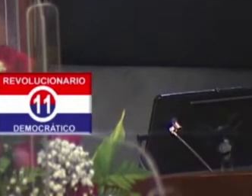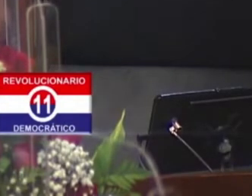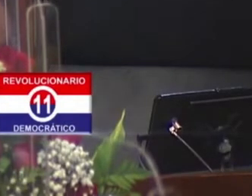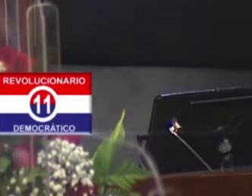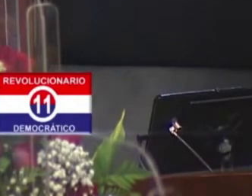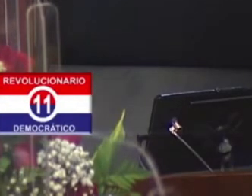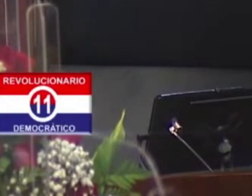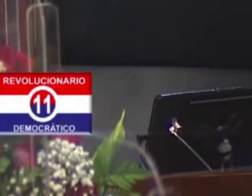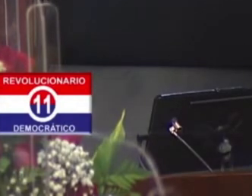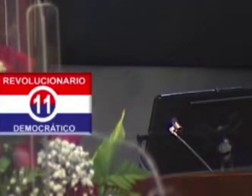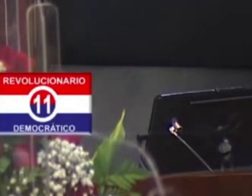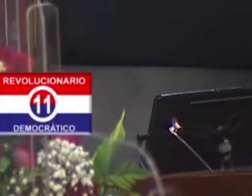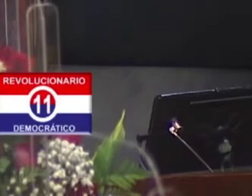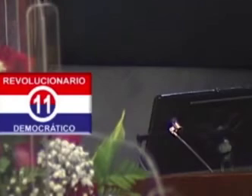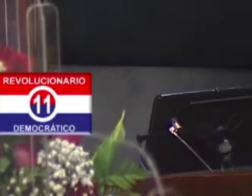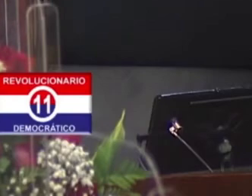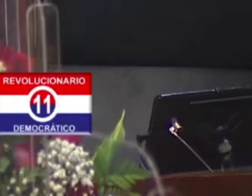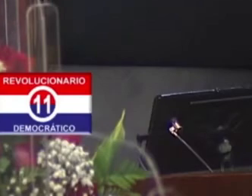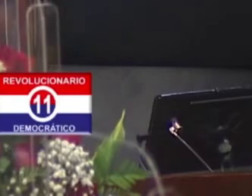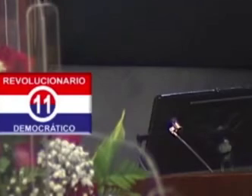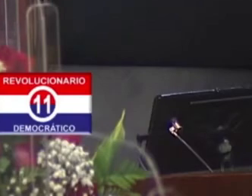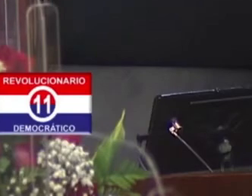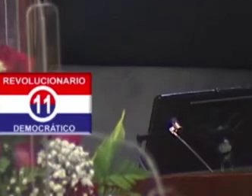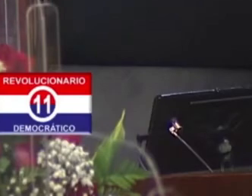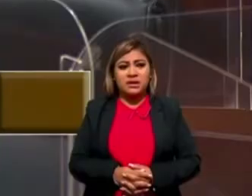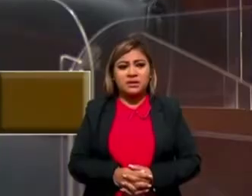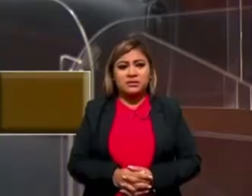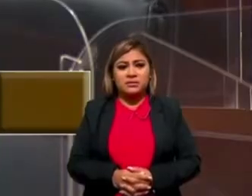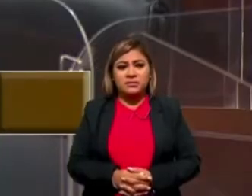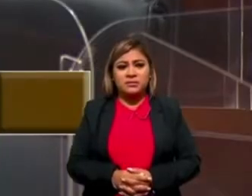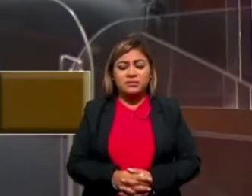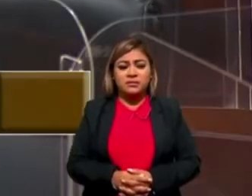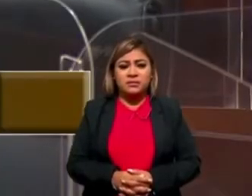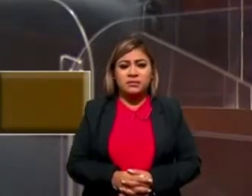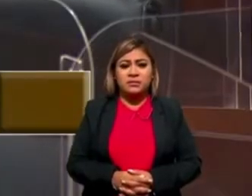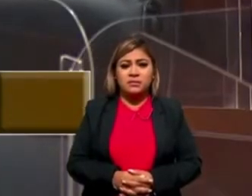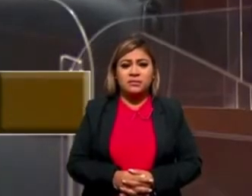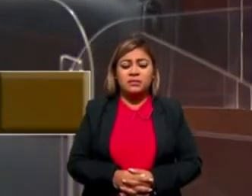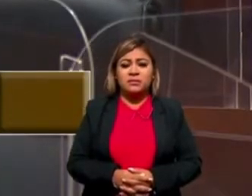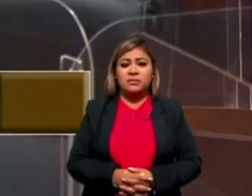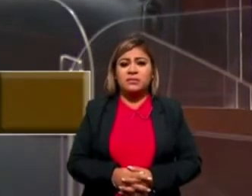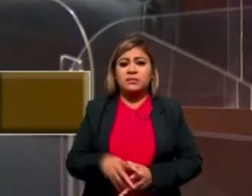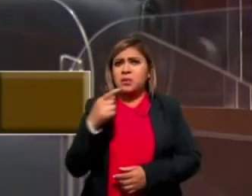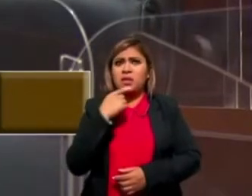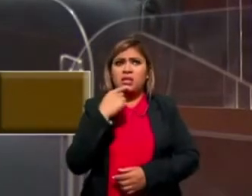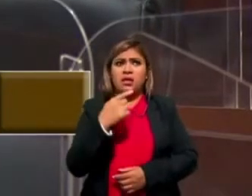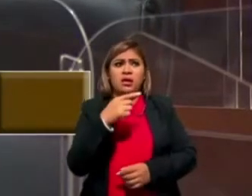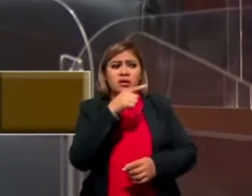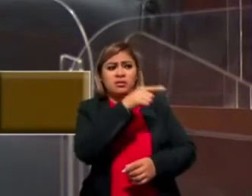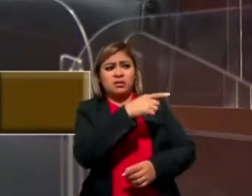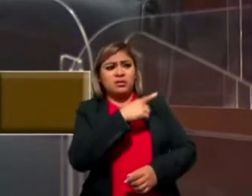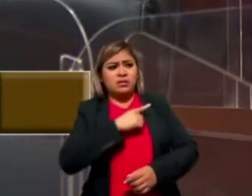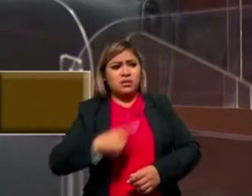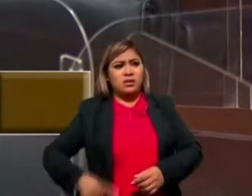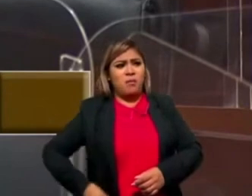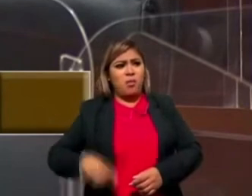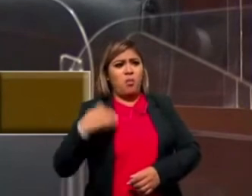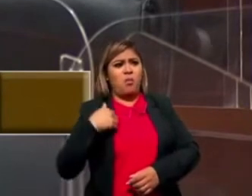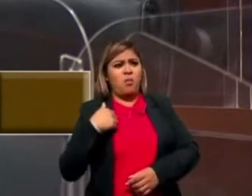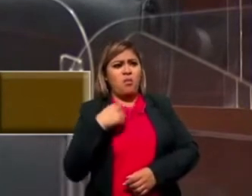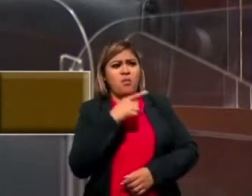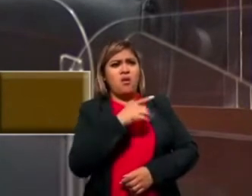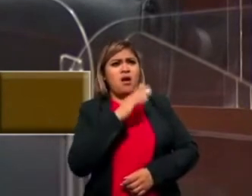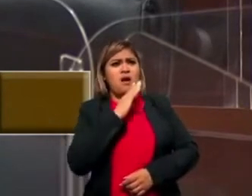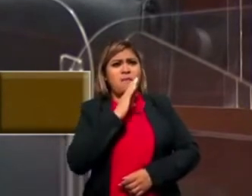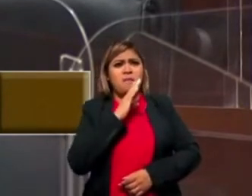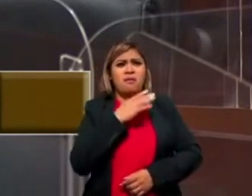conversando como si tuvieras en un café. Mi estimada compañera Zulay dice que yo tengo una conversación muy afable y